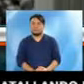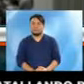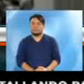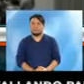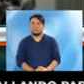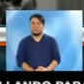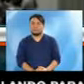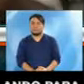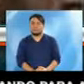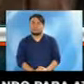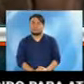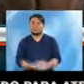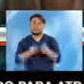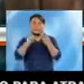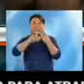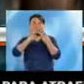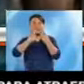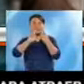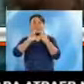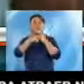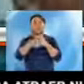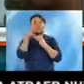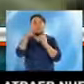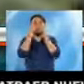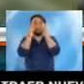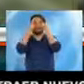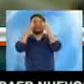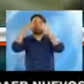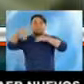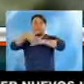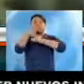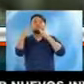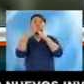Luego sorprendido en el balcón de su casa.